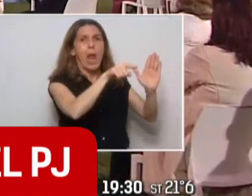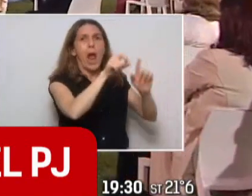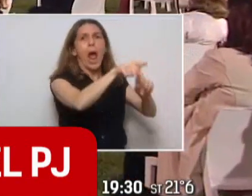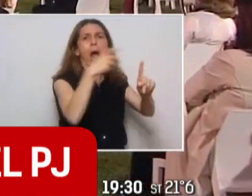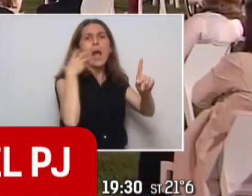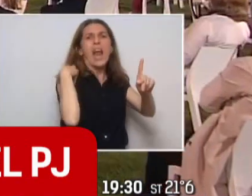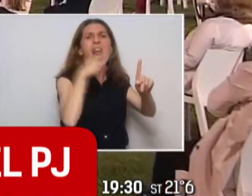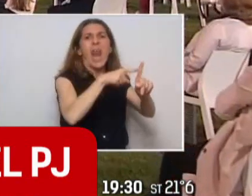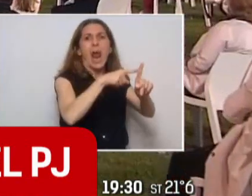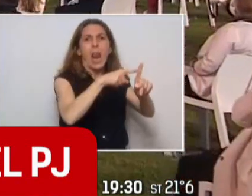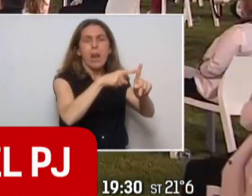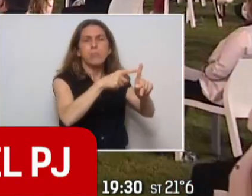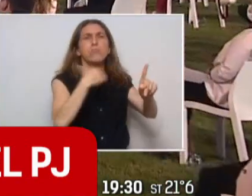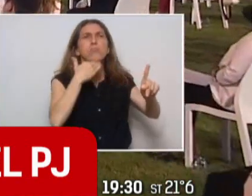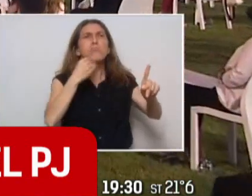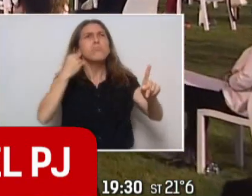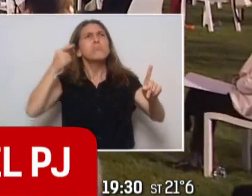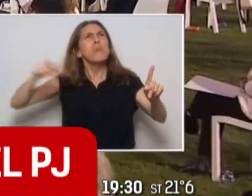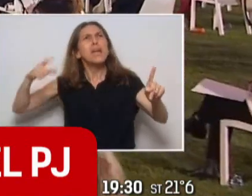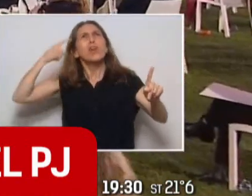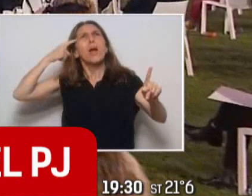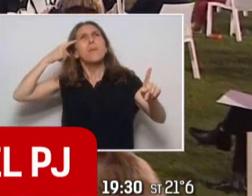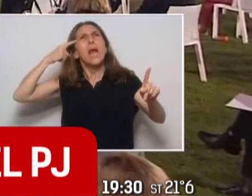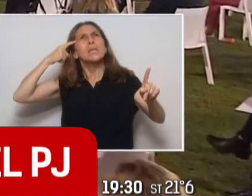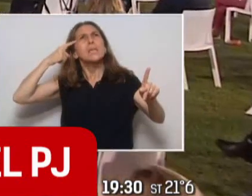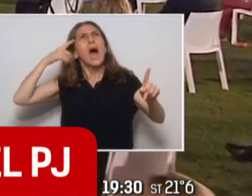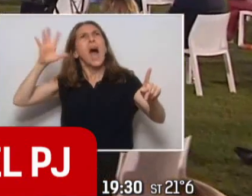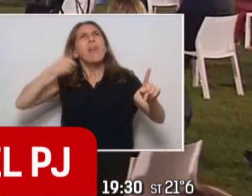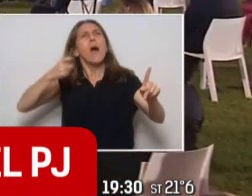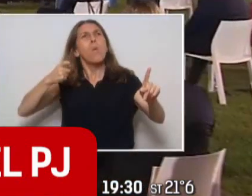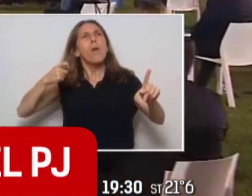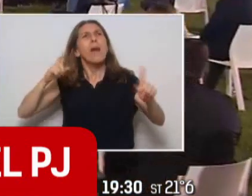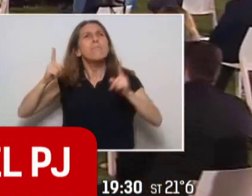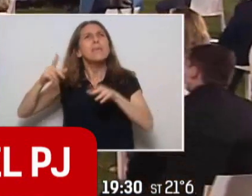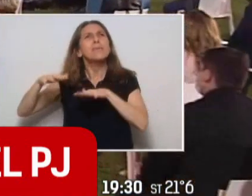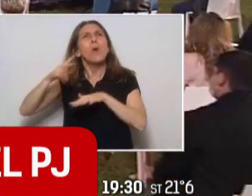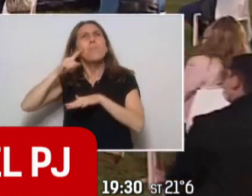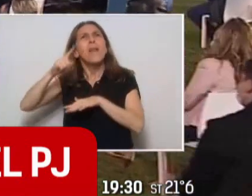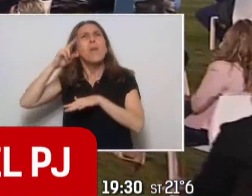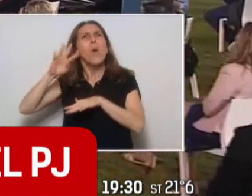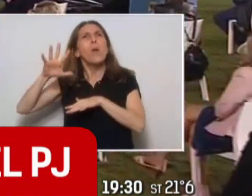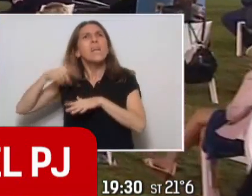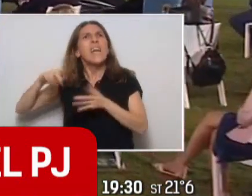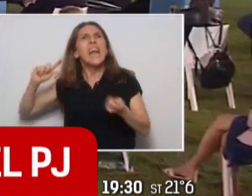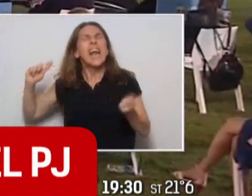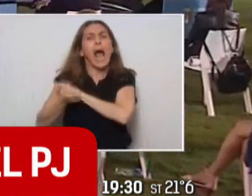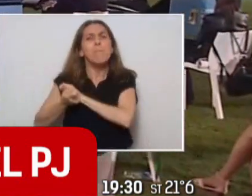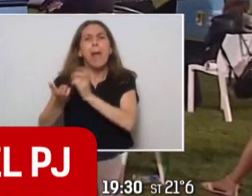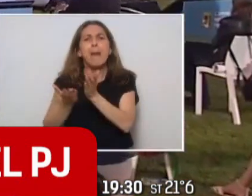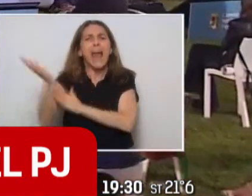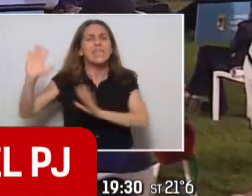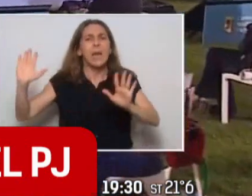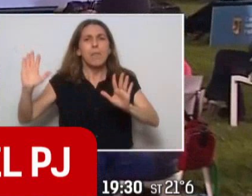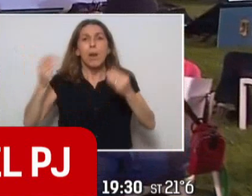que ese día la historia argentina iba a cambiar para siempre. Que detrás del reclamo de libertad de ese